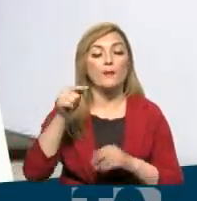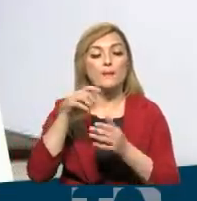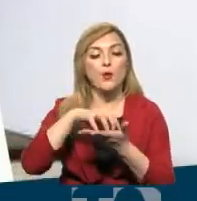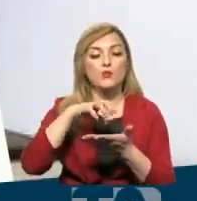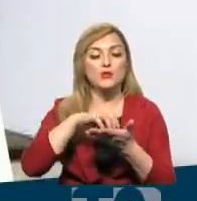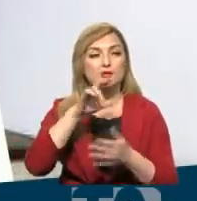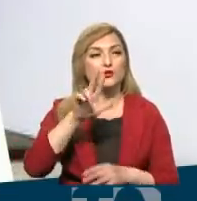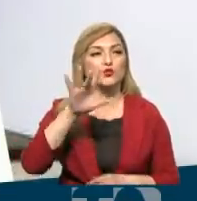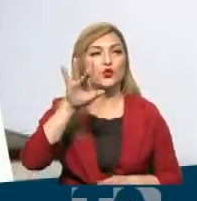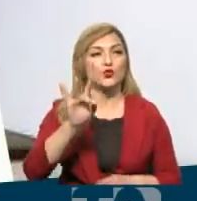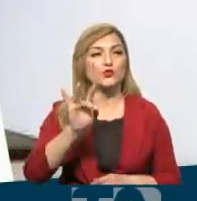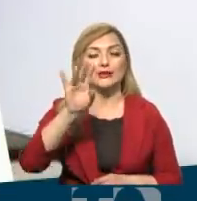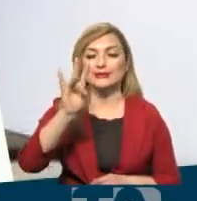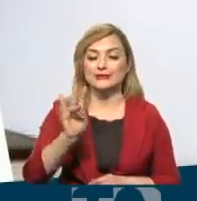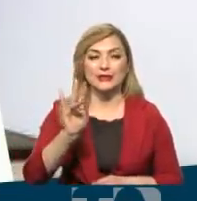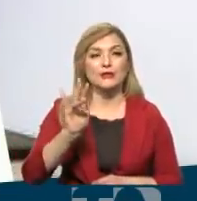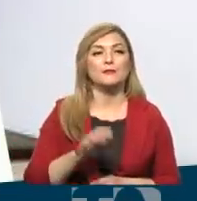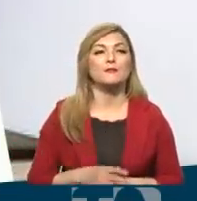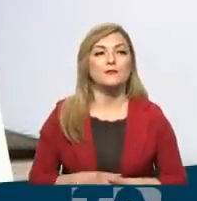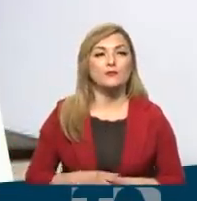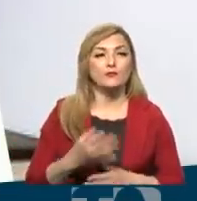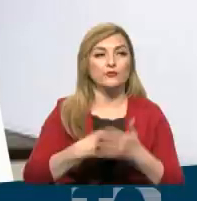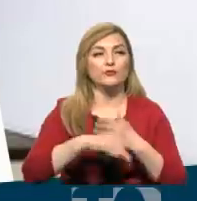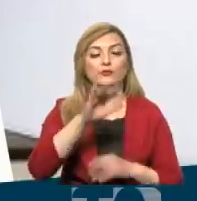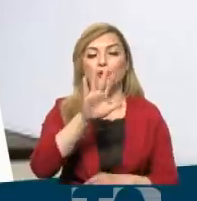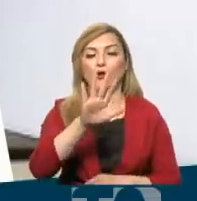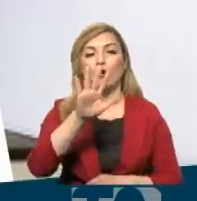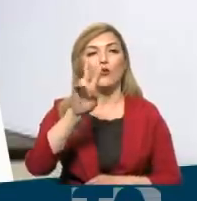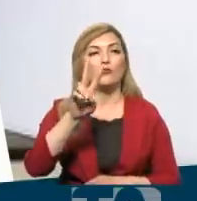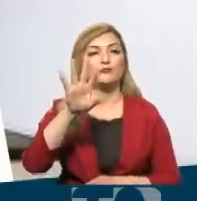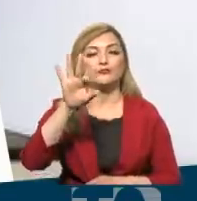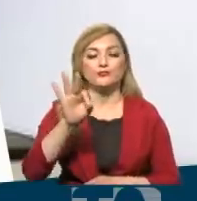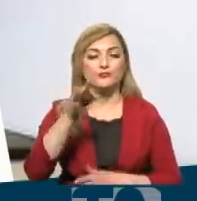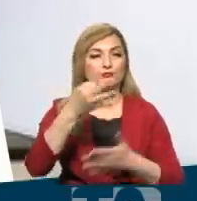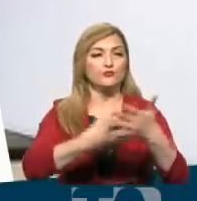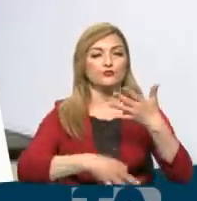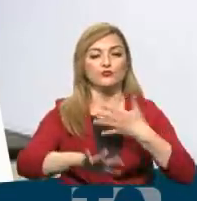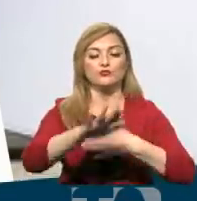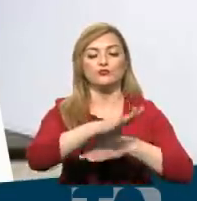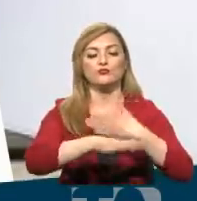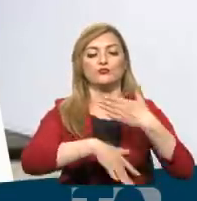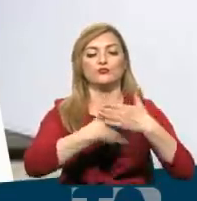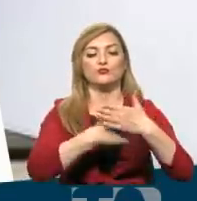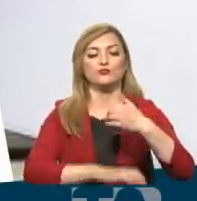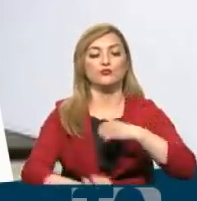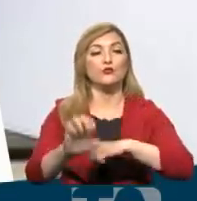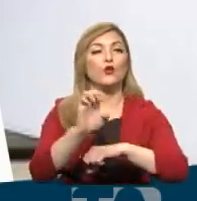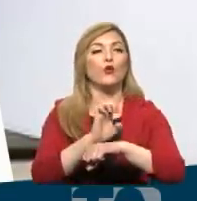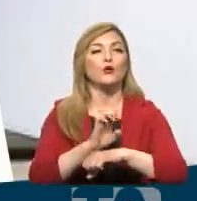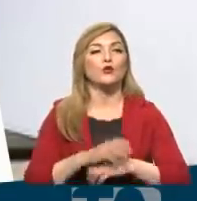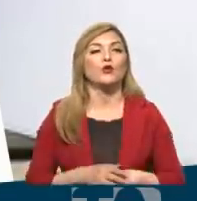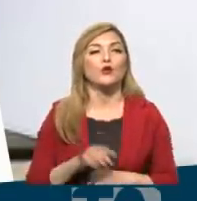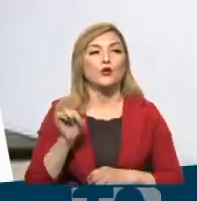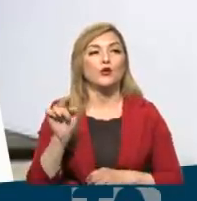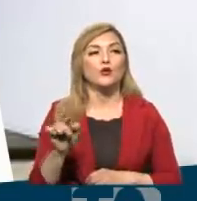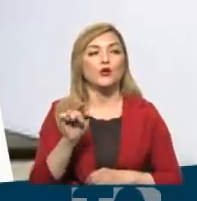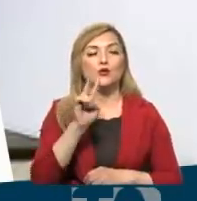387 actas de las 529 de todo el país. Esta provincia recibió a